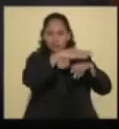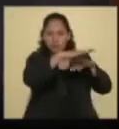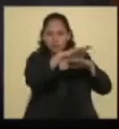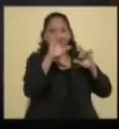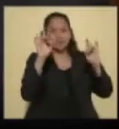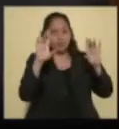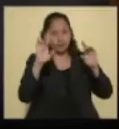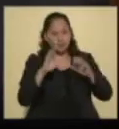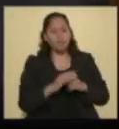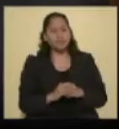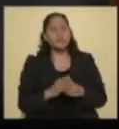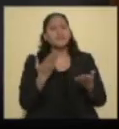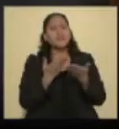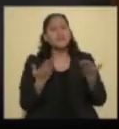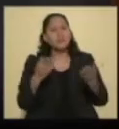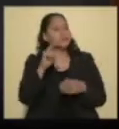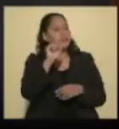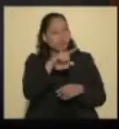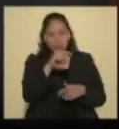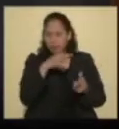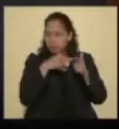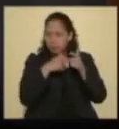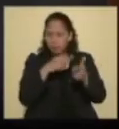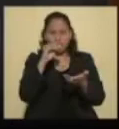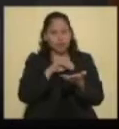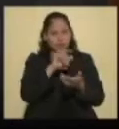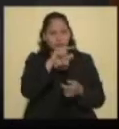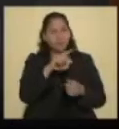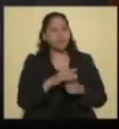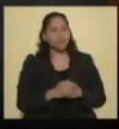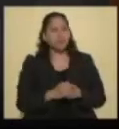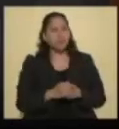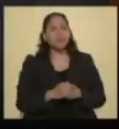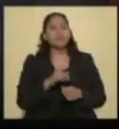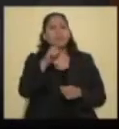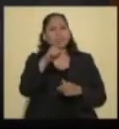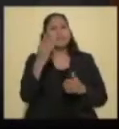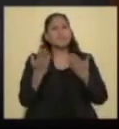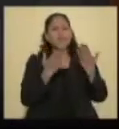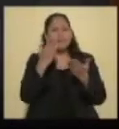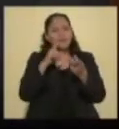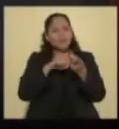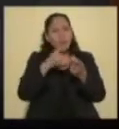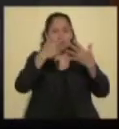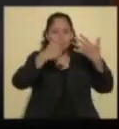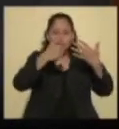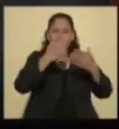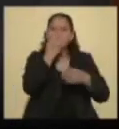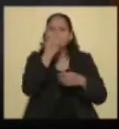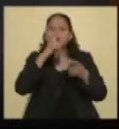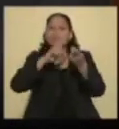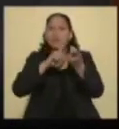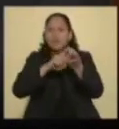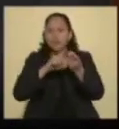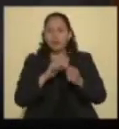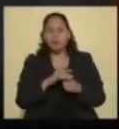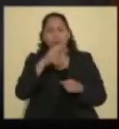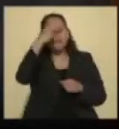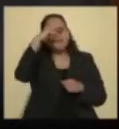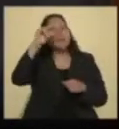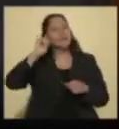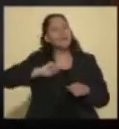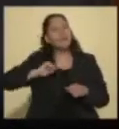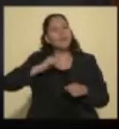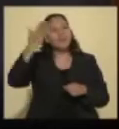¿Y actualmente? Ahí mismo. Ahí está. Así es. ¿Dónde estudió la primaria? ¿Cómo era el México